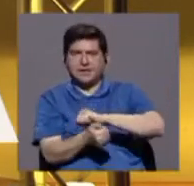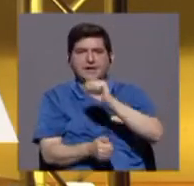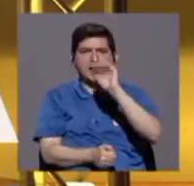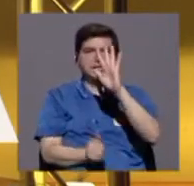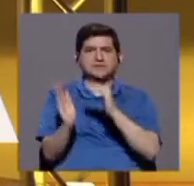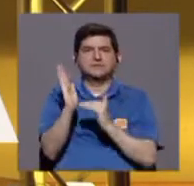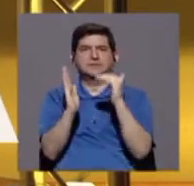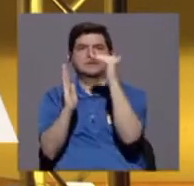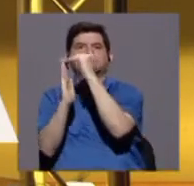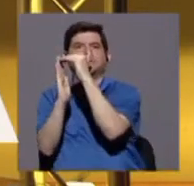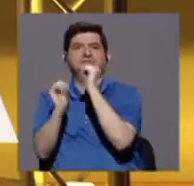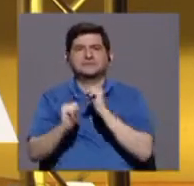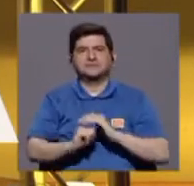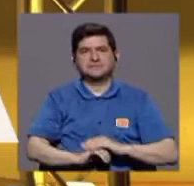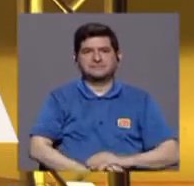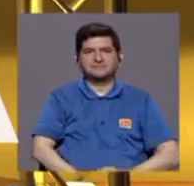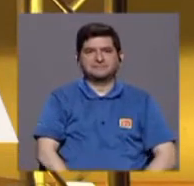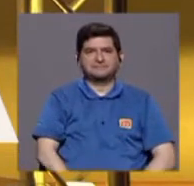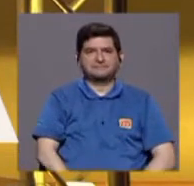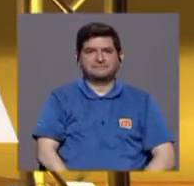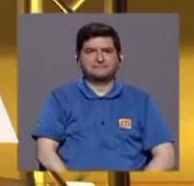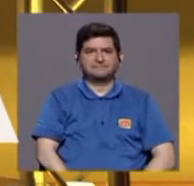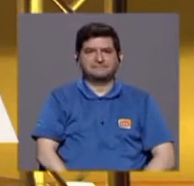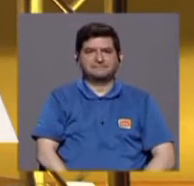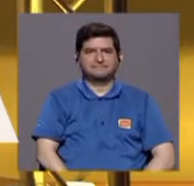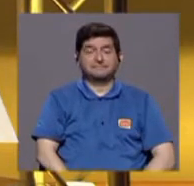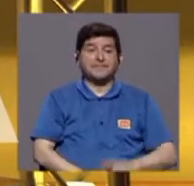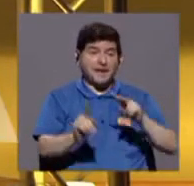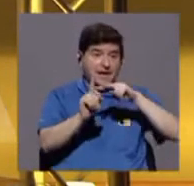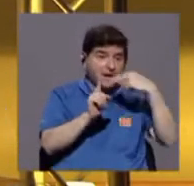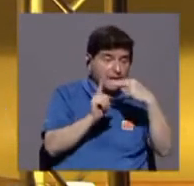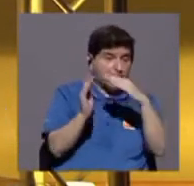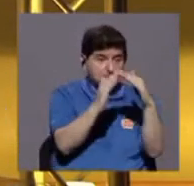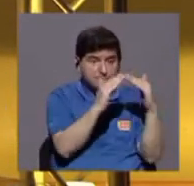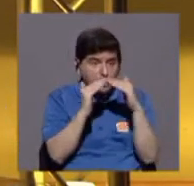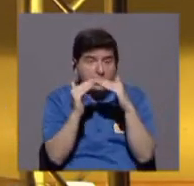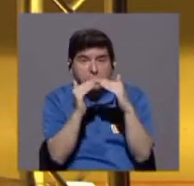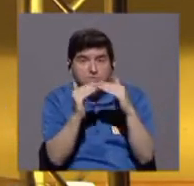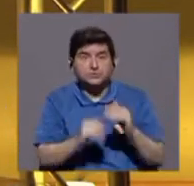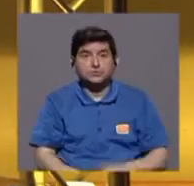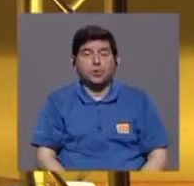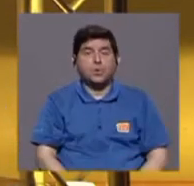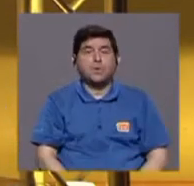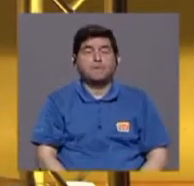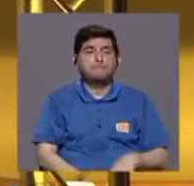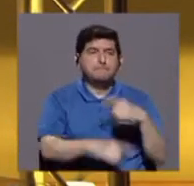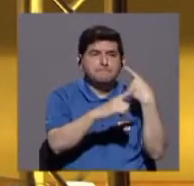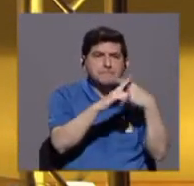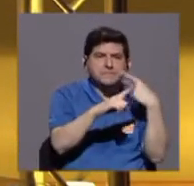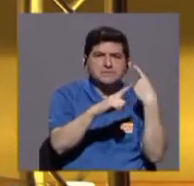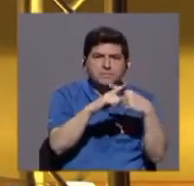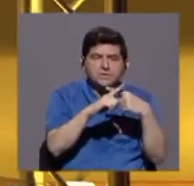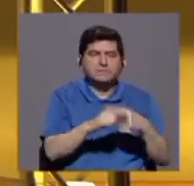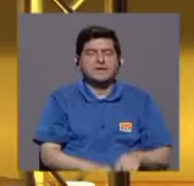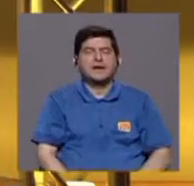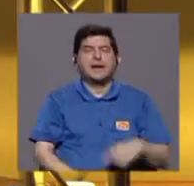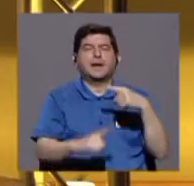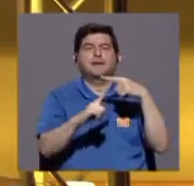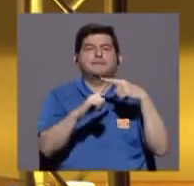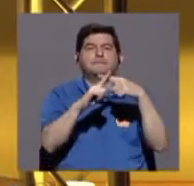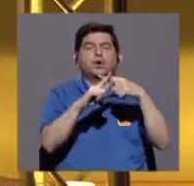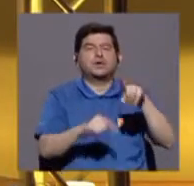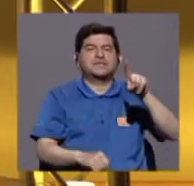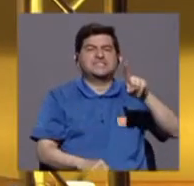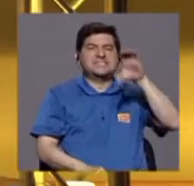5 millones. Desde el punto de vista demográfico, o sea, la población se multiplica por 100,